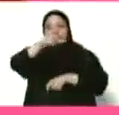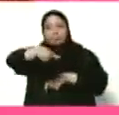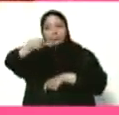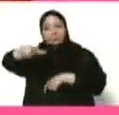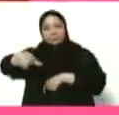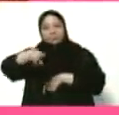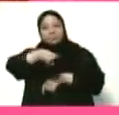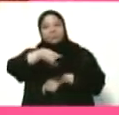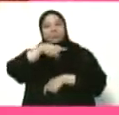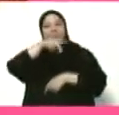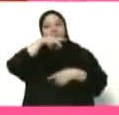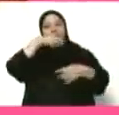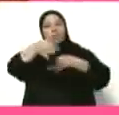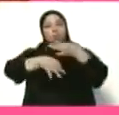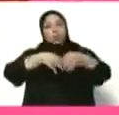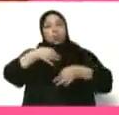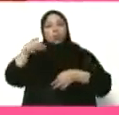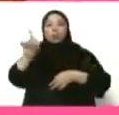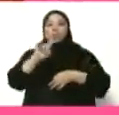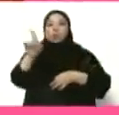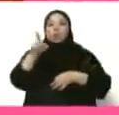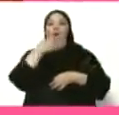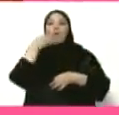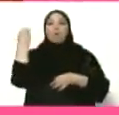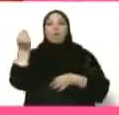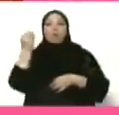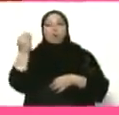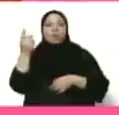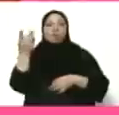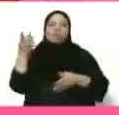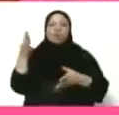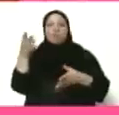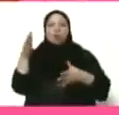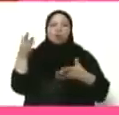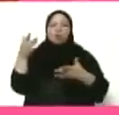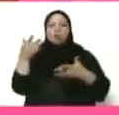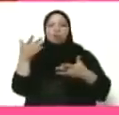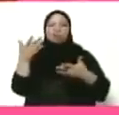Y le está hablando también a los que no somos tan jóvenes.